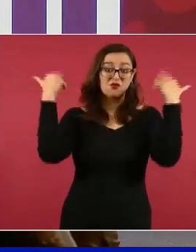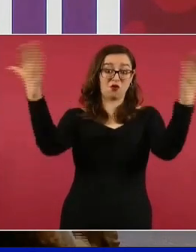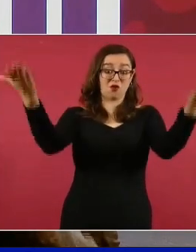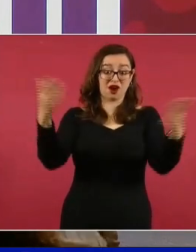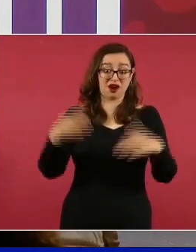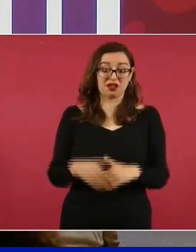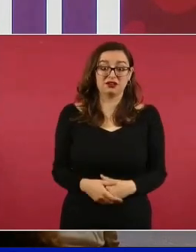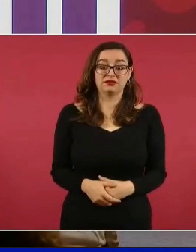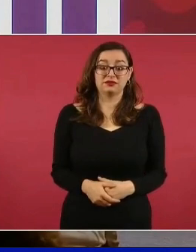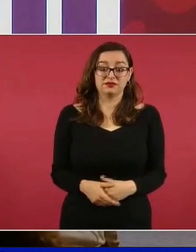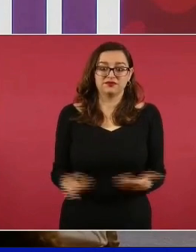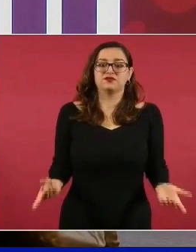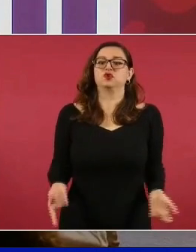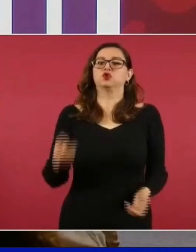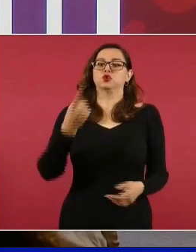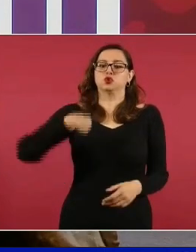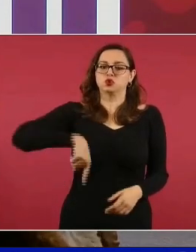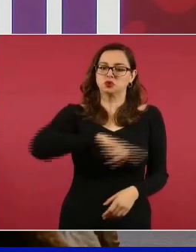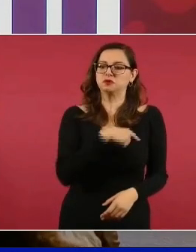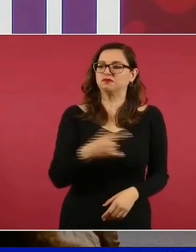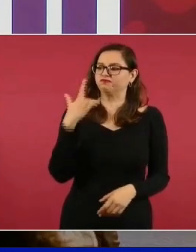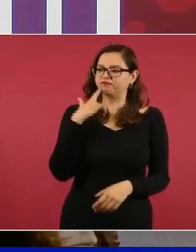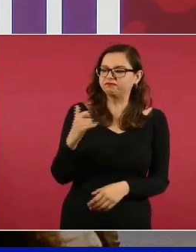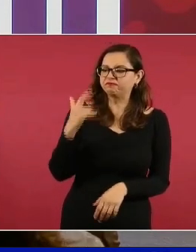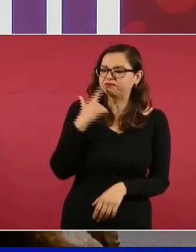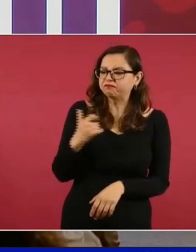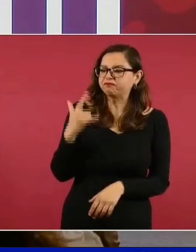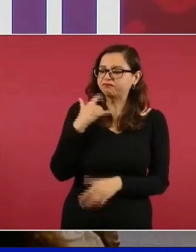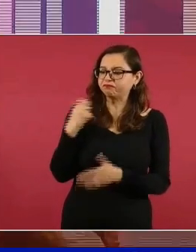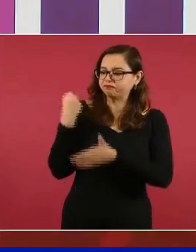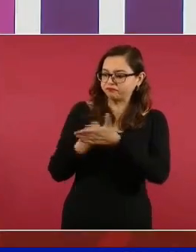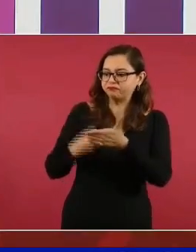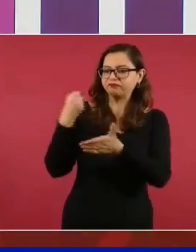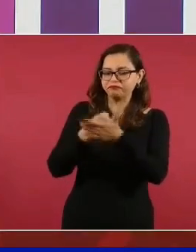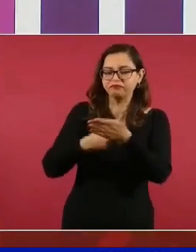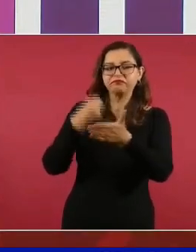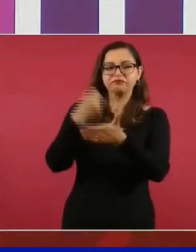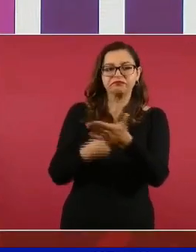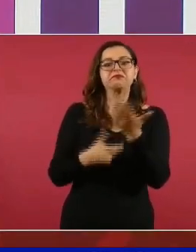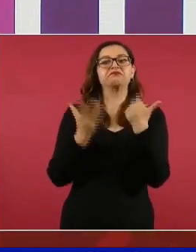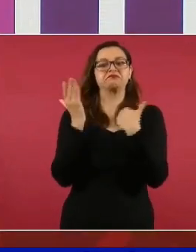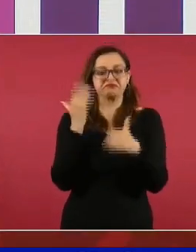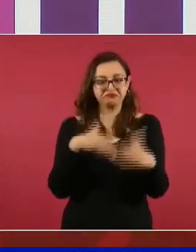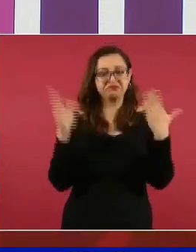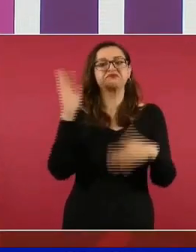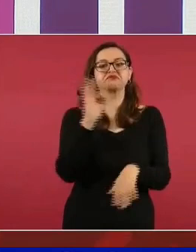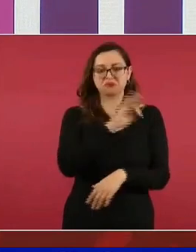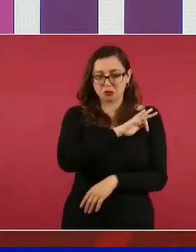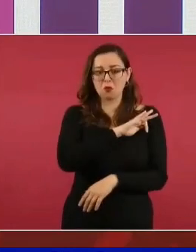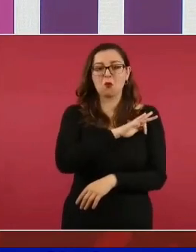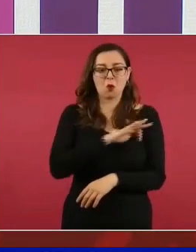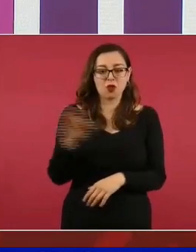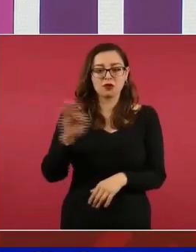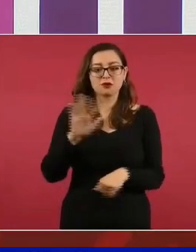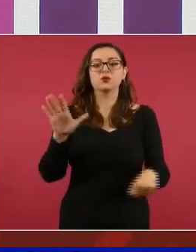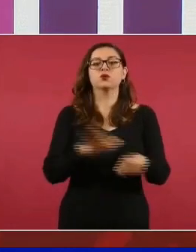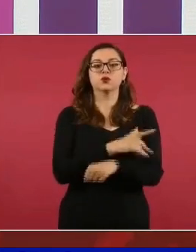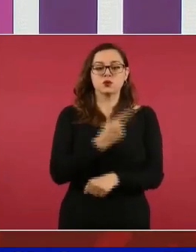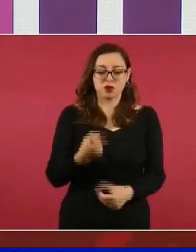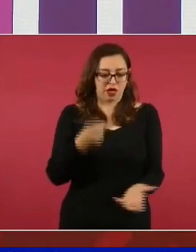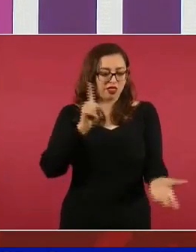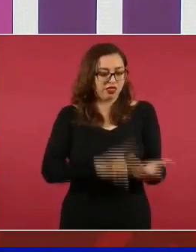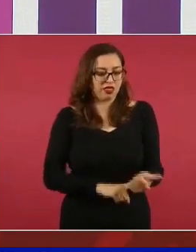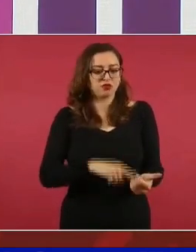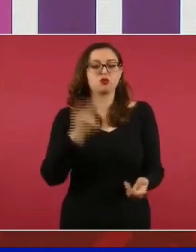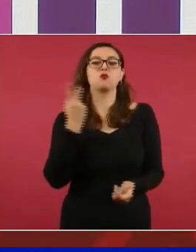Al contrario, hemos podido enfrentar estos factores externos porque la política